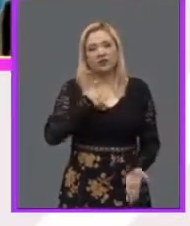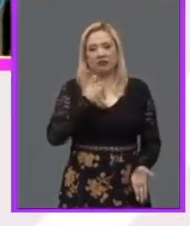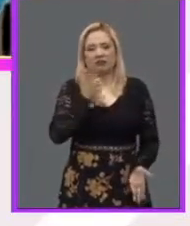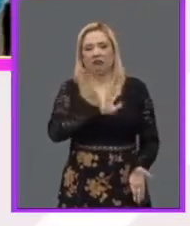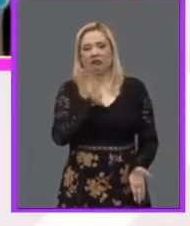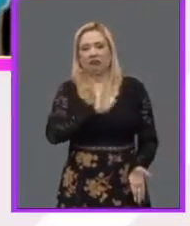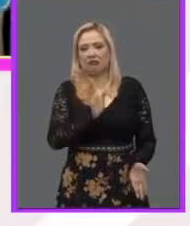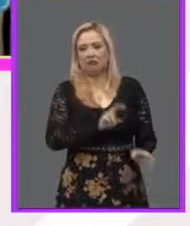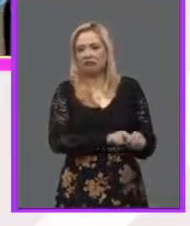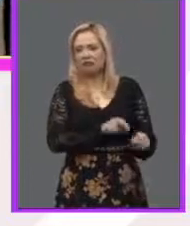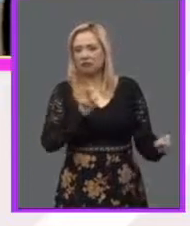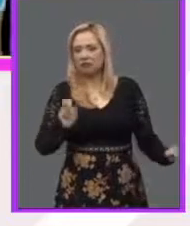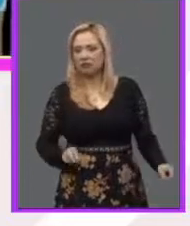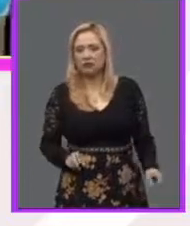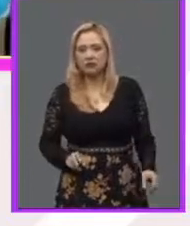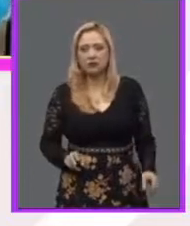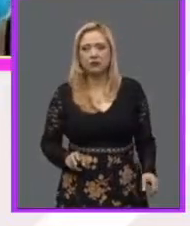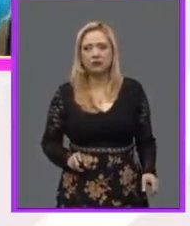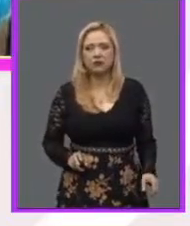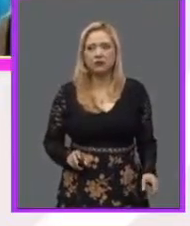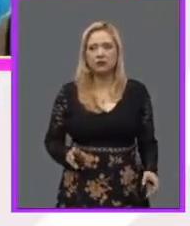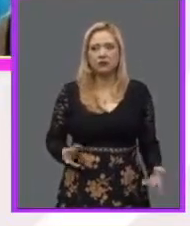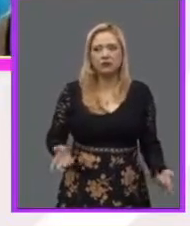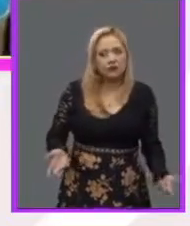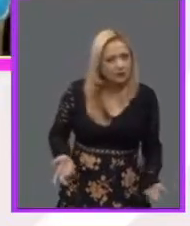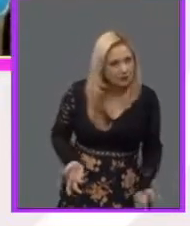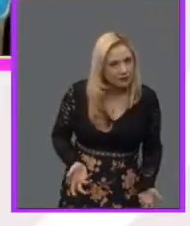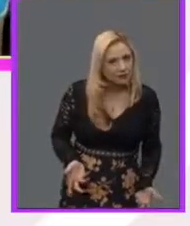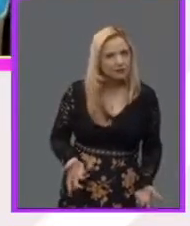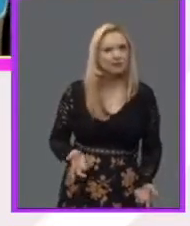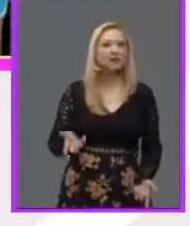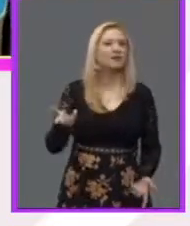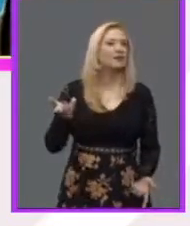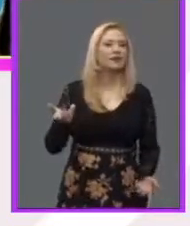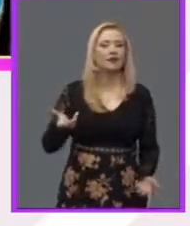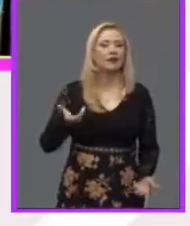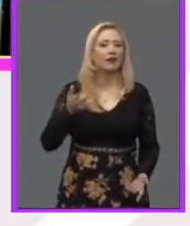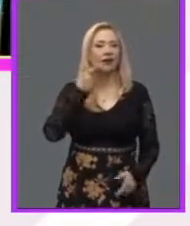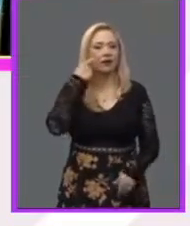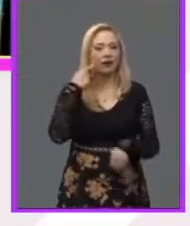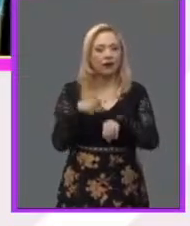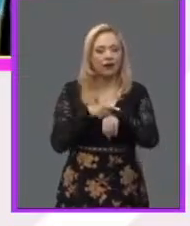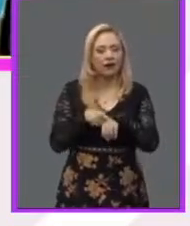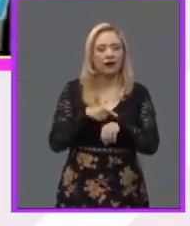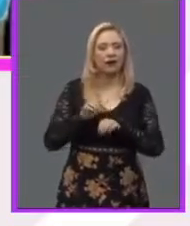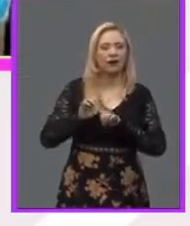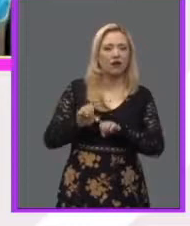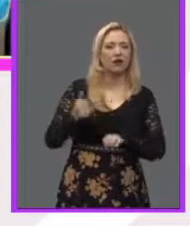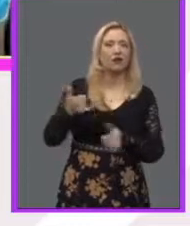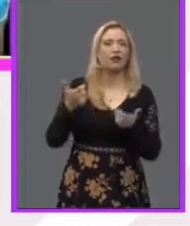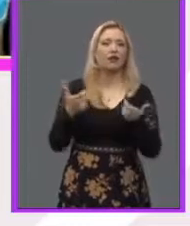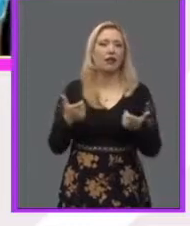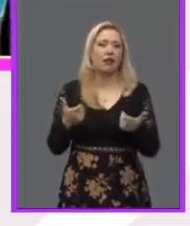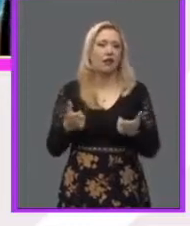ya te empiezas a preguntar por qué, y pues tiene una base clasista y racial también.